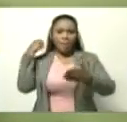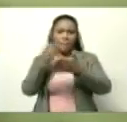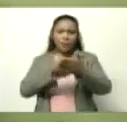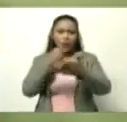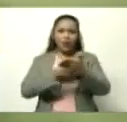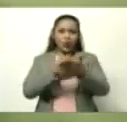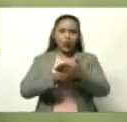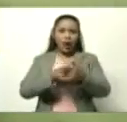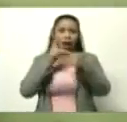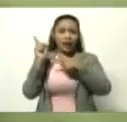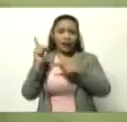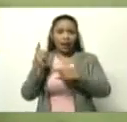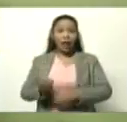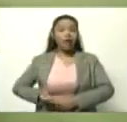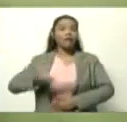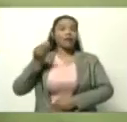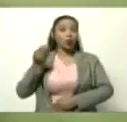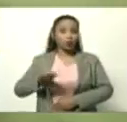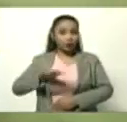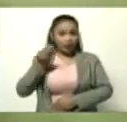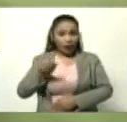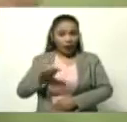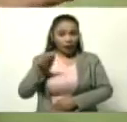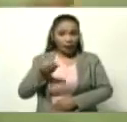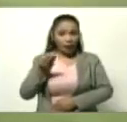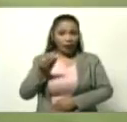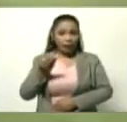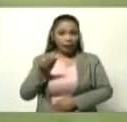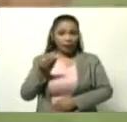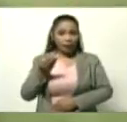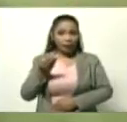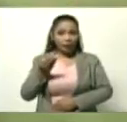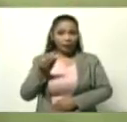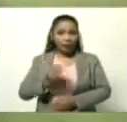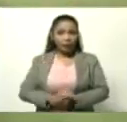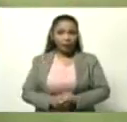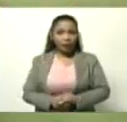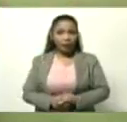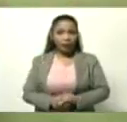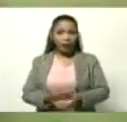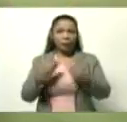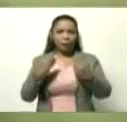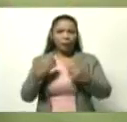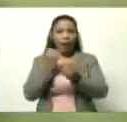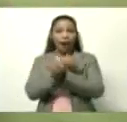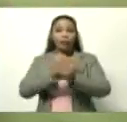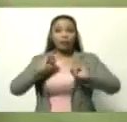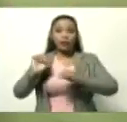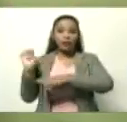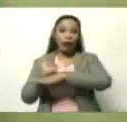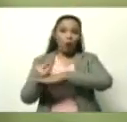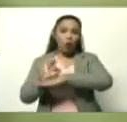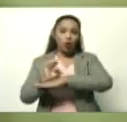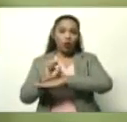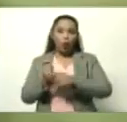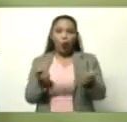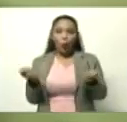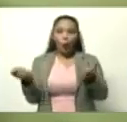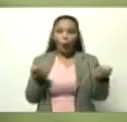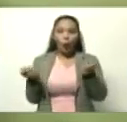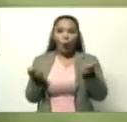una importancia crucial para él y para la independencia del ecuador del dominio colonial